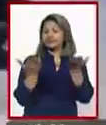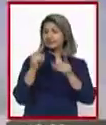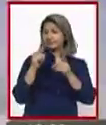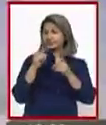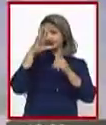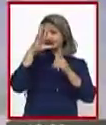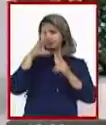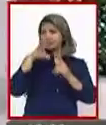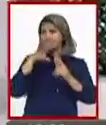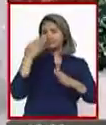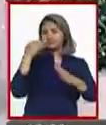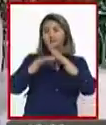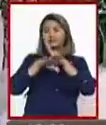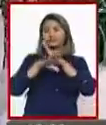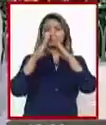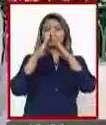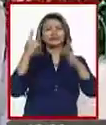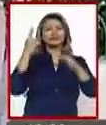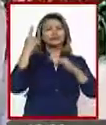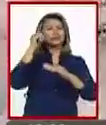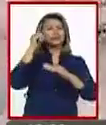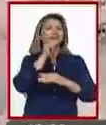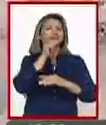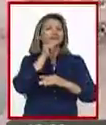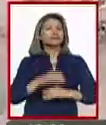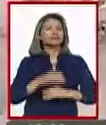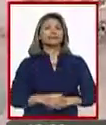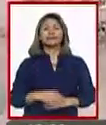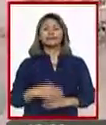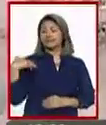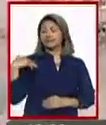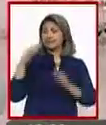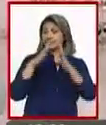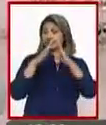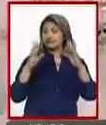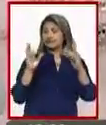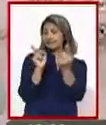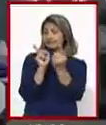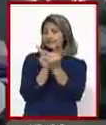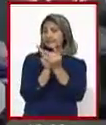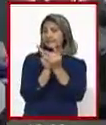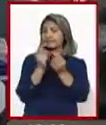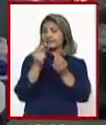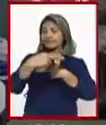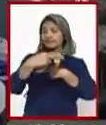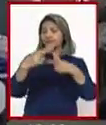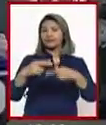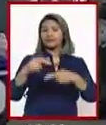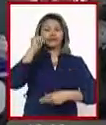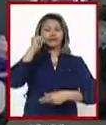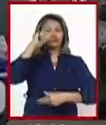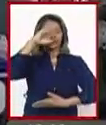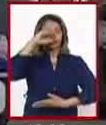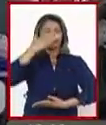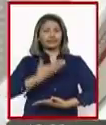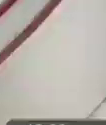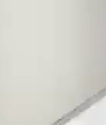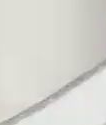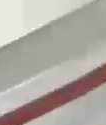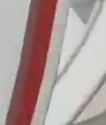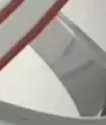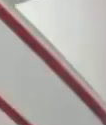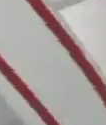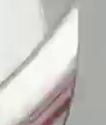Aparentemente, esta persona habría ingresado a una casa particular y la dueña de la vivienda lo encontró en la habitación de su hijo.